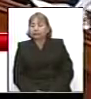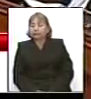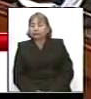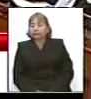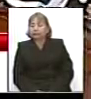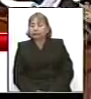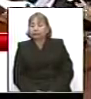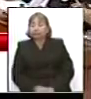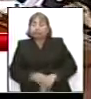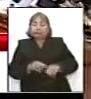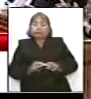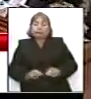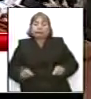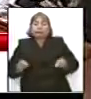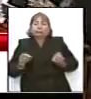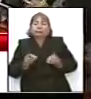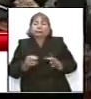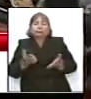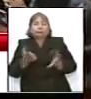Los parlamentarios vamos a cerrar la